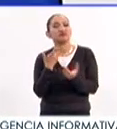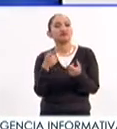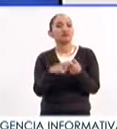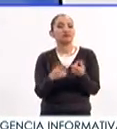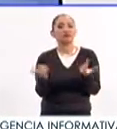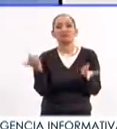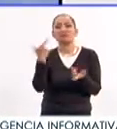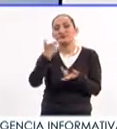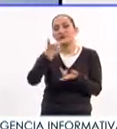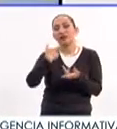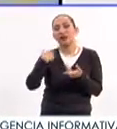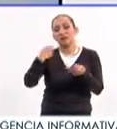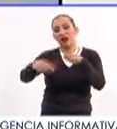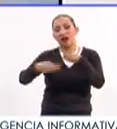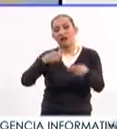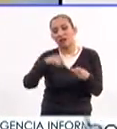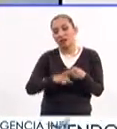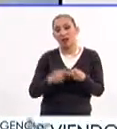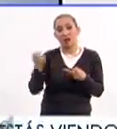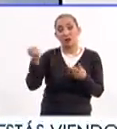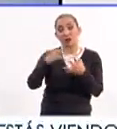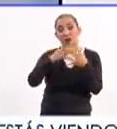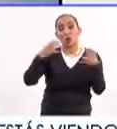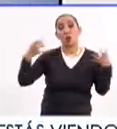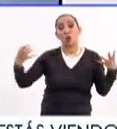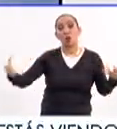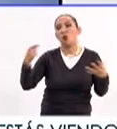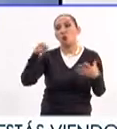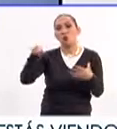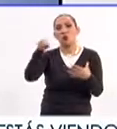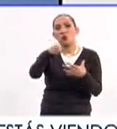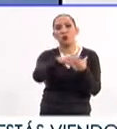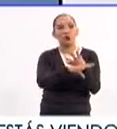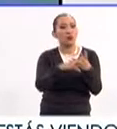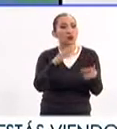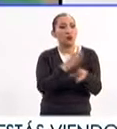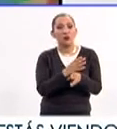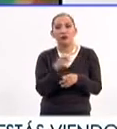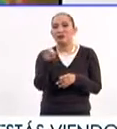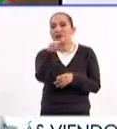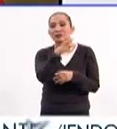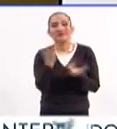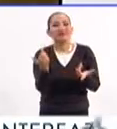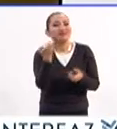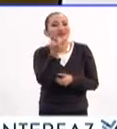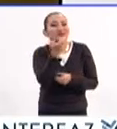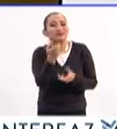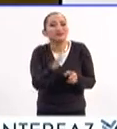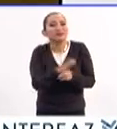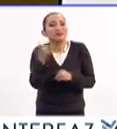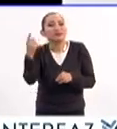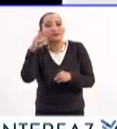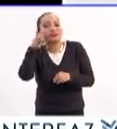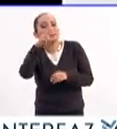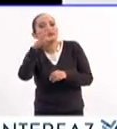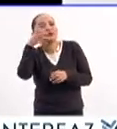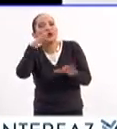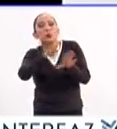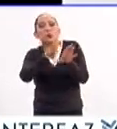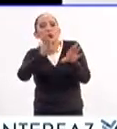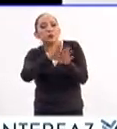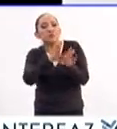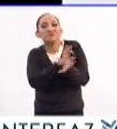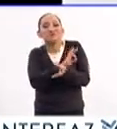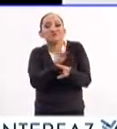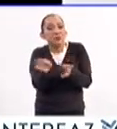fósiles, como lo son los plásticos, como es una gran cantidad de cosas. En este aspecto, ¿cuál es su perspectiva? ¿Cómo